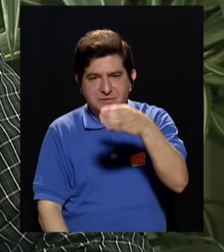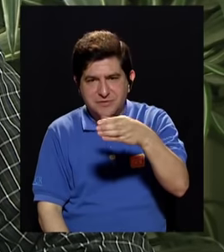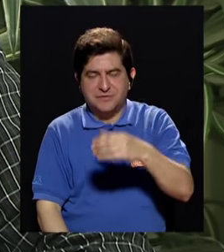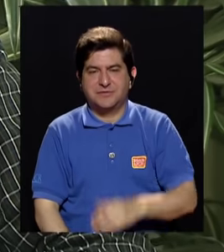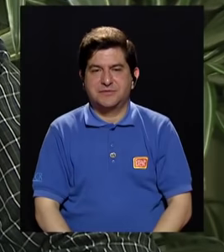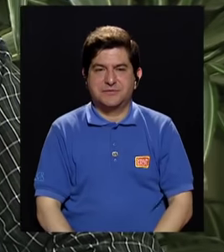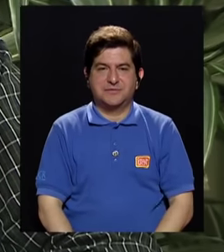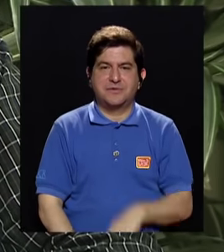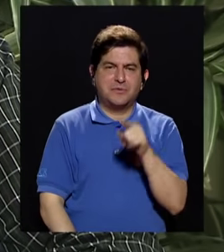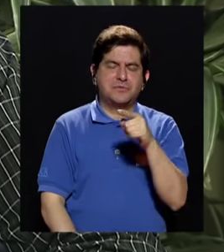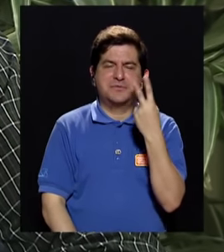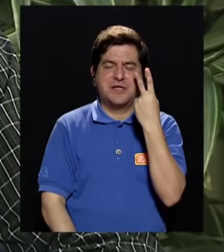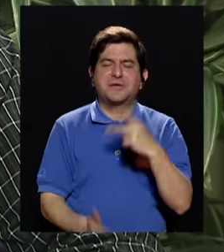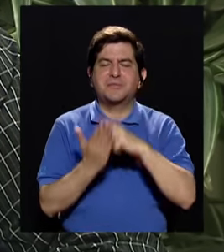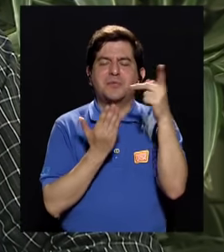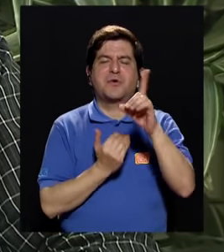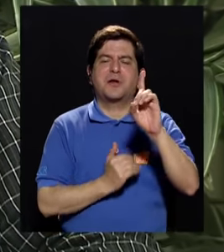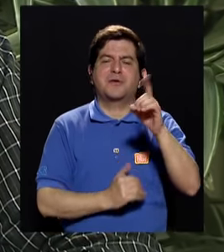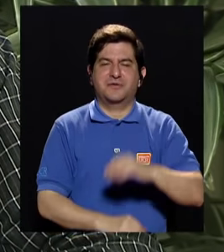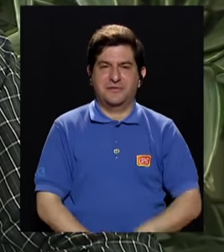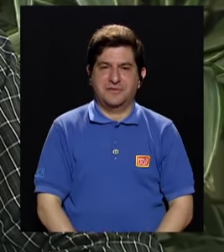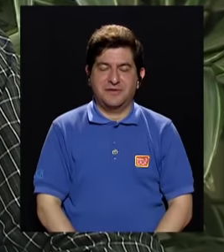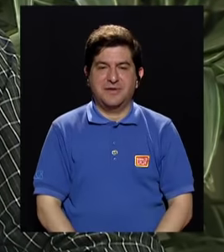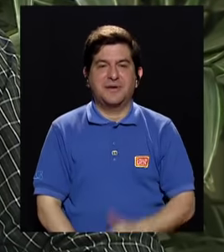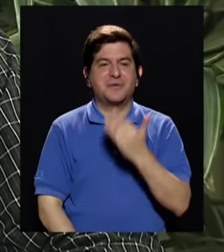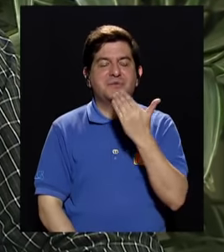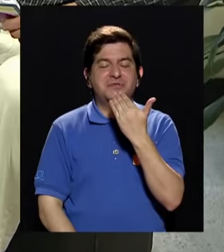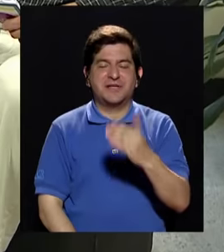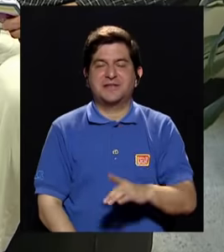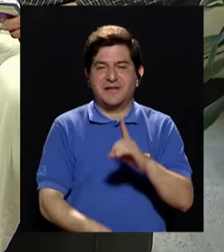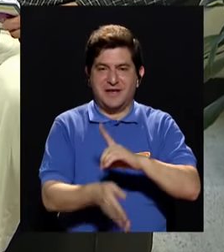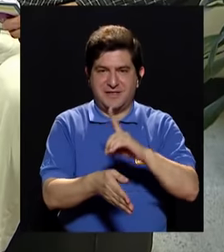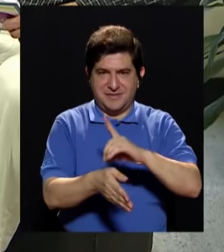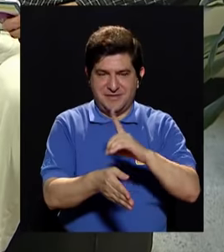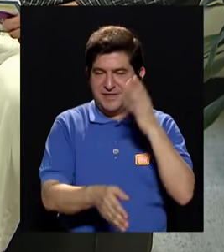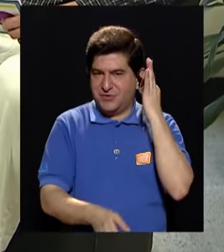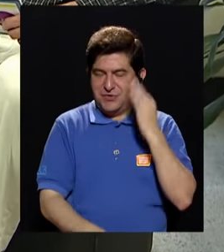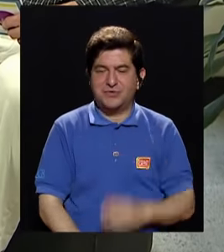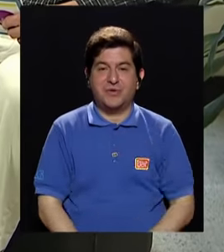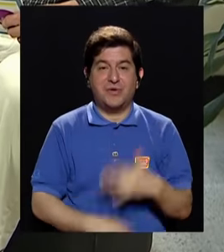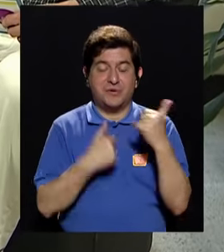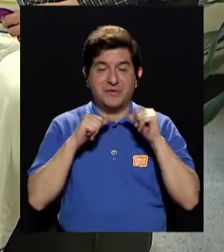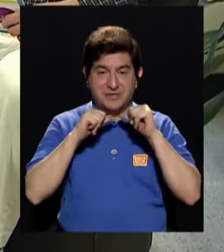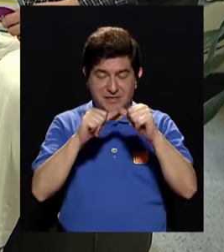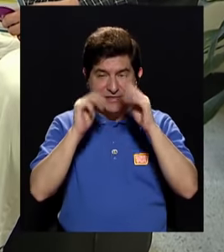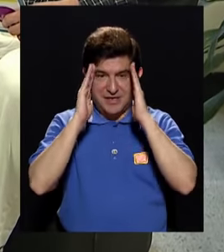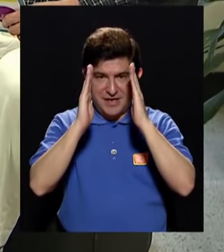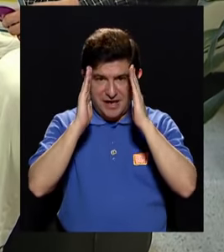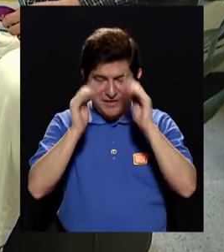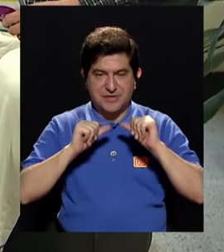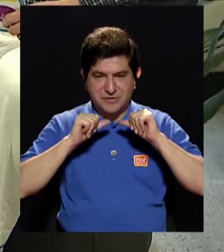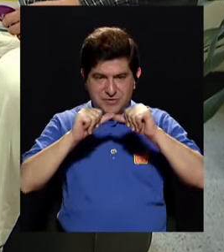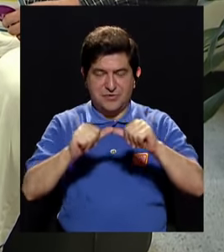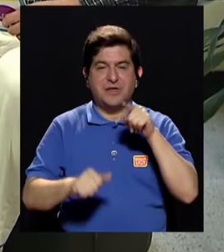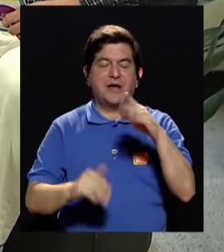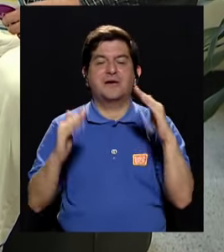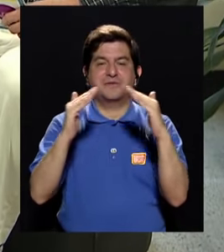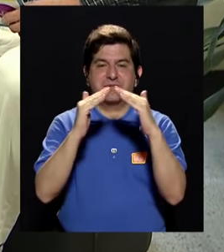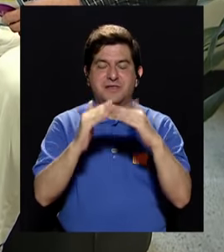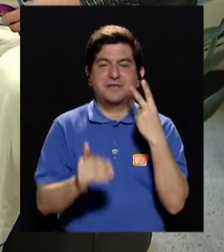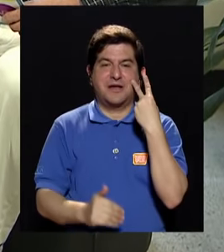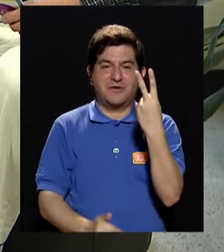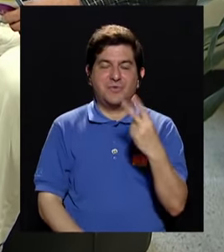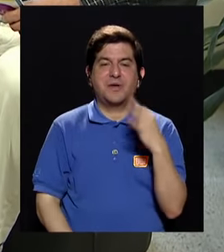cuenten de dónde nos están viendo claro doctora Muchísimas gracias por su gentileza y Esperamos que nos siga acompañando más seguido y a ustedes en sus